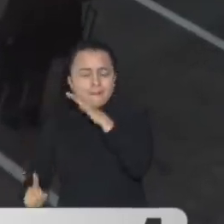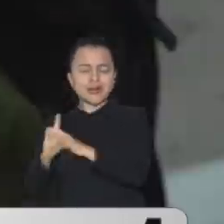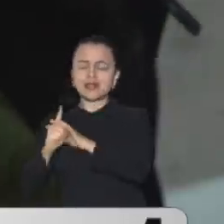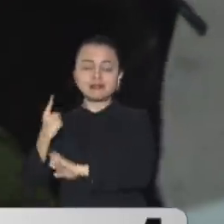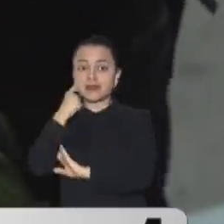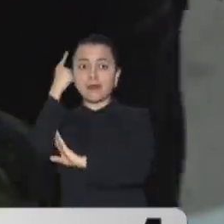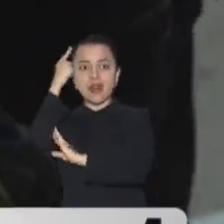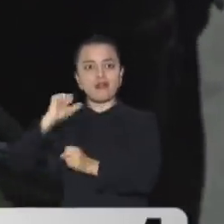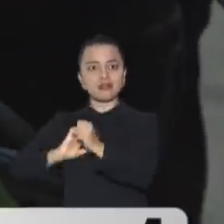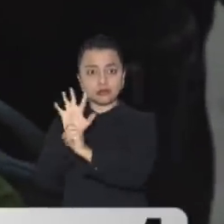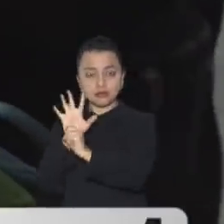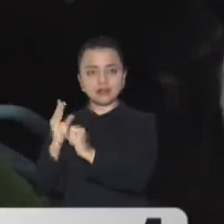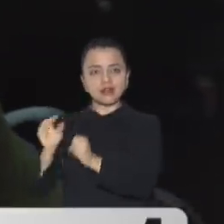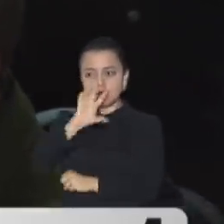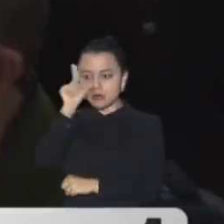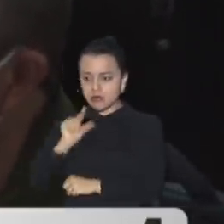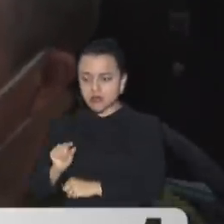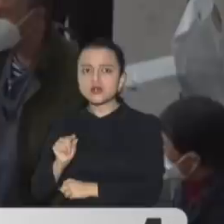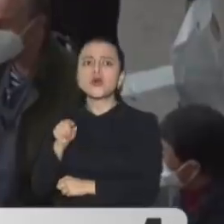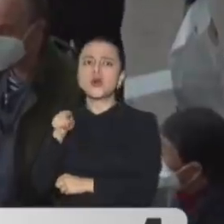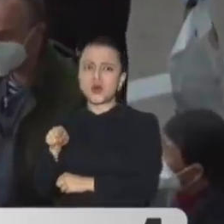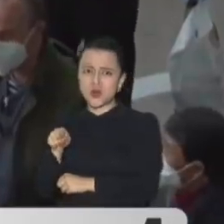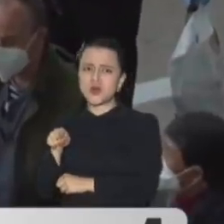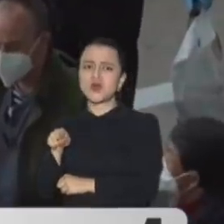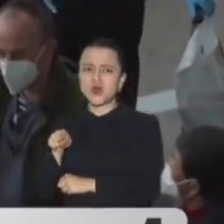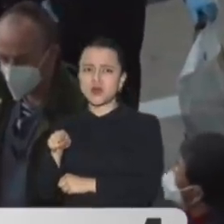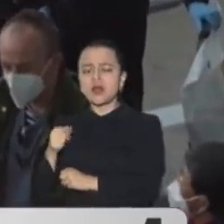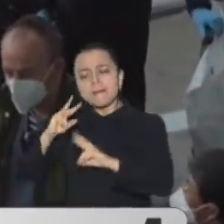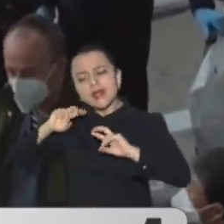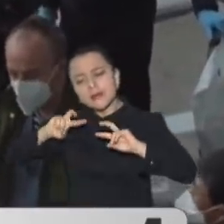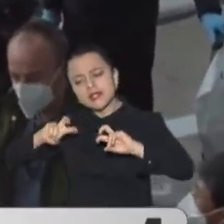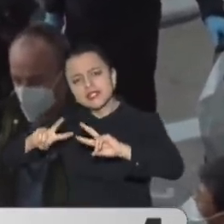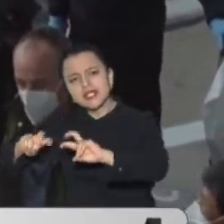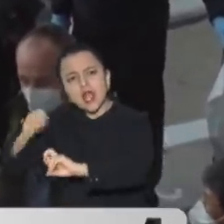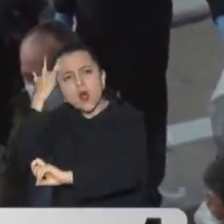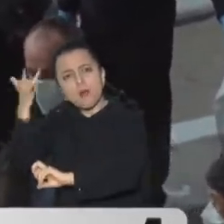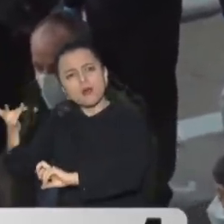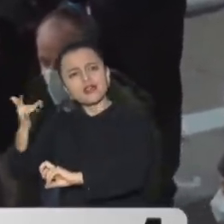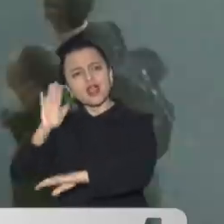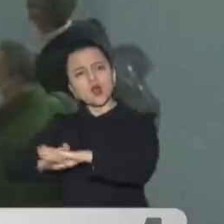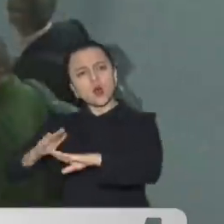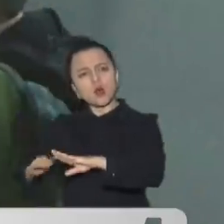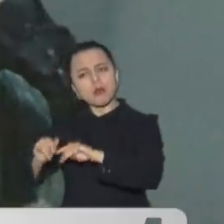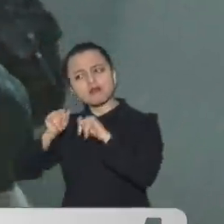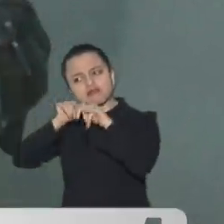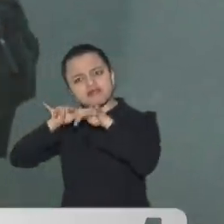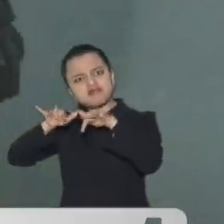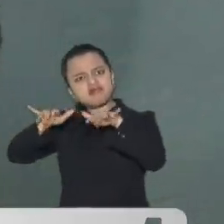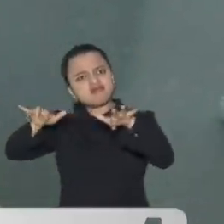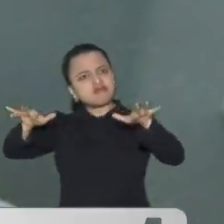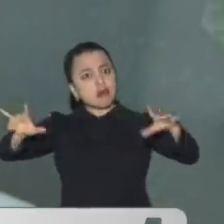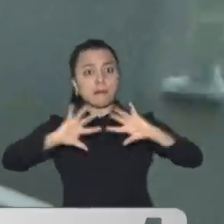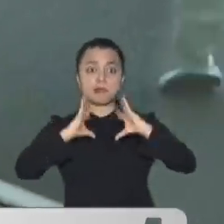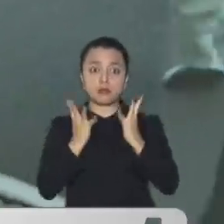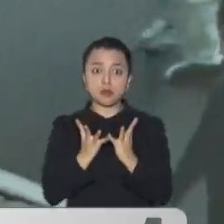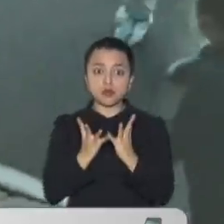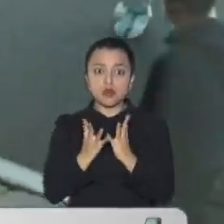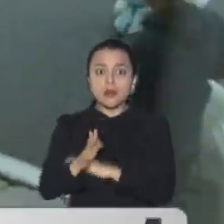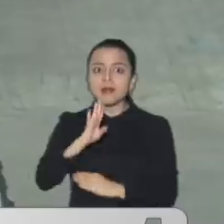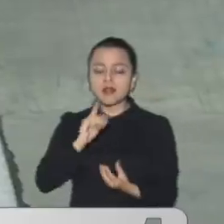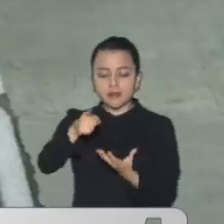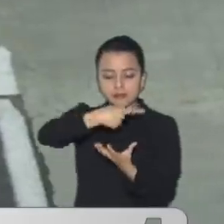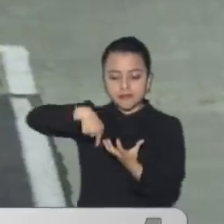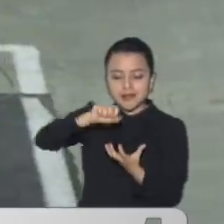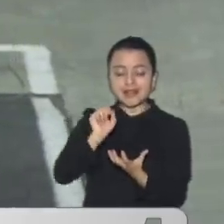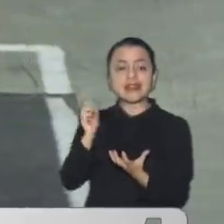gran brote de coronavirus para realizar una investigación sobre los orígenes del virus que provocó la pandemia. La misión la integran expertos de Estados